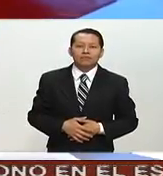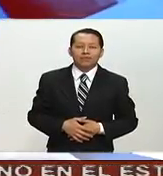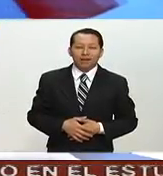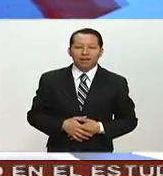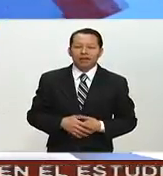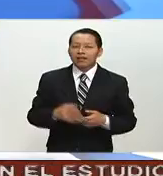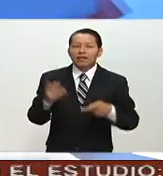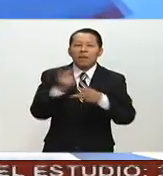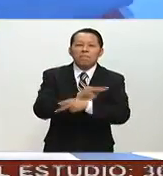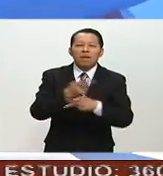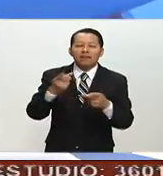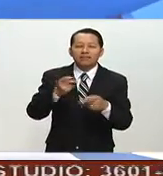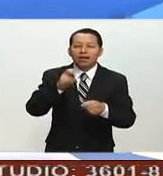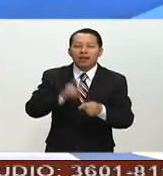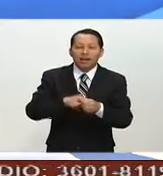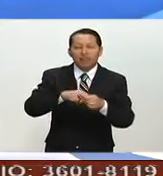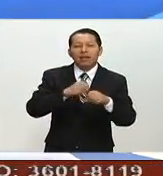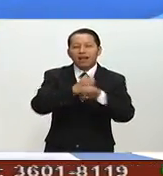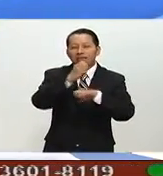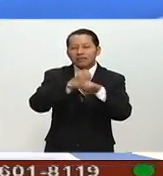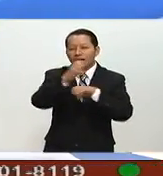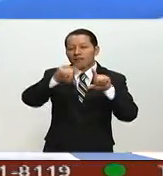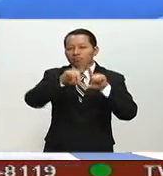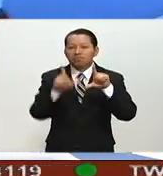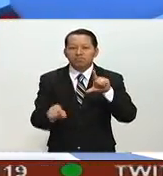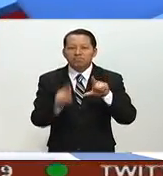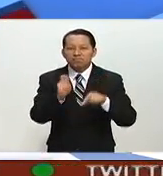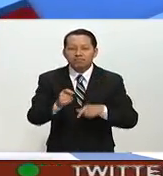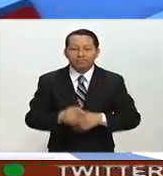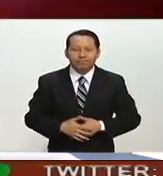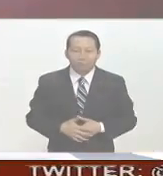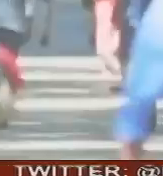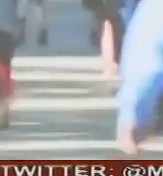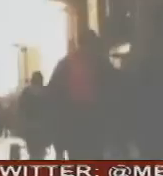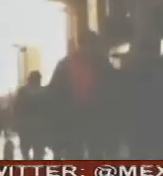Vamos a ver qué es lo que está pasando en otros lados de nuestro país.